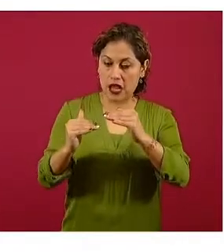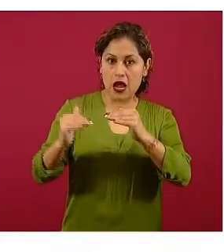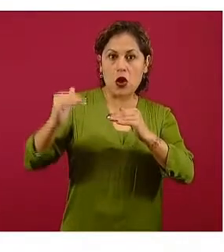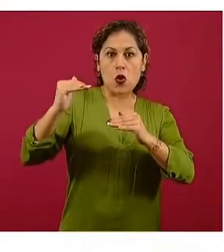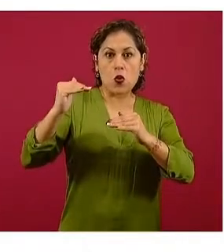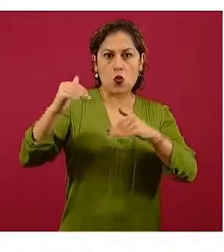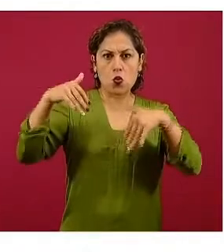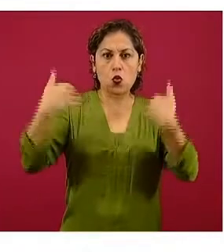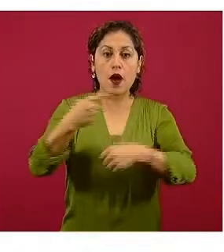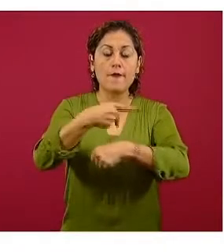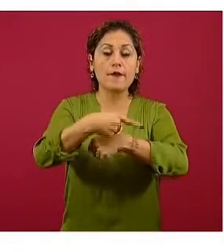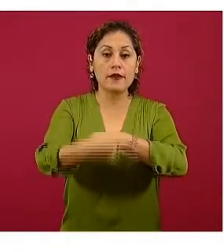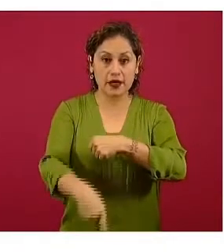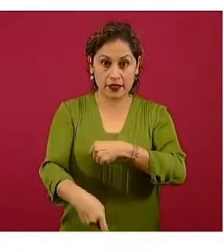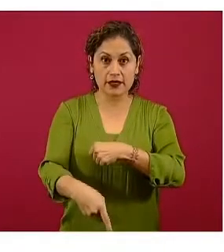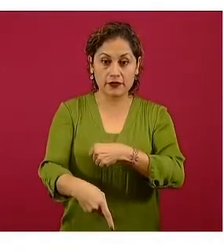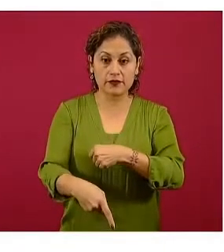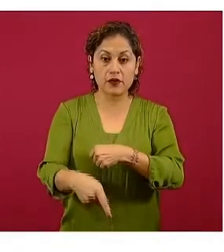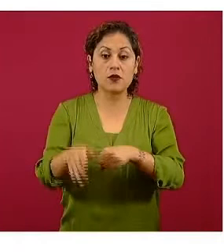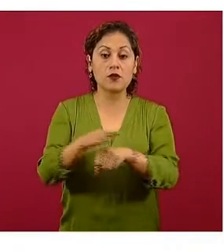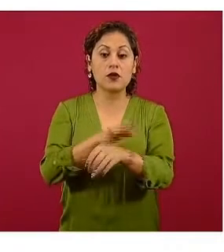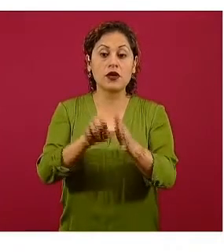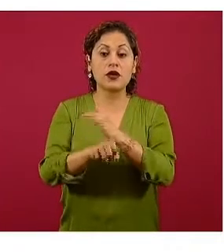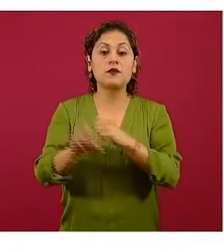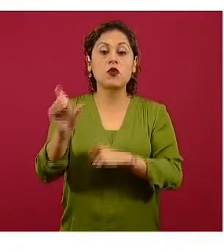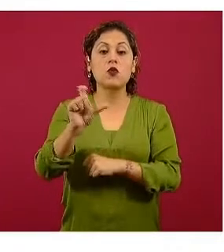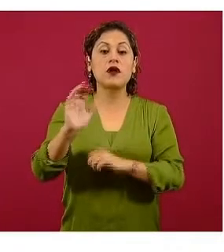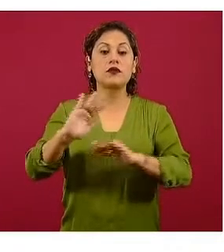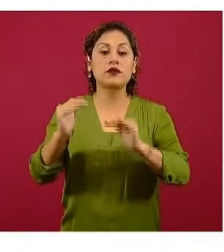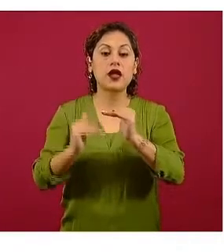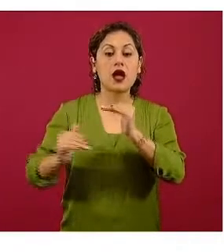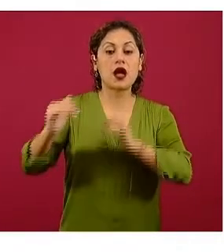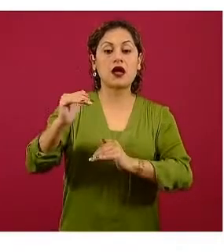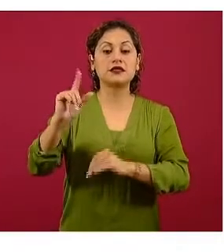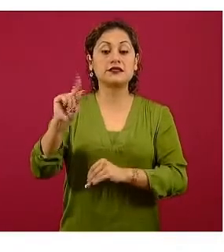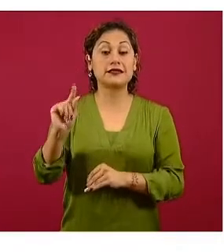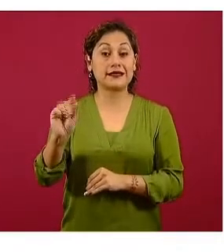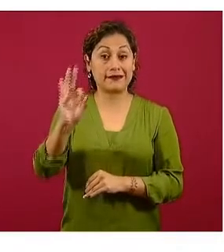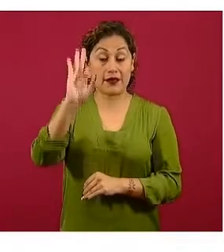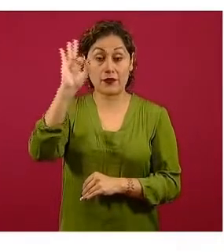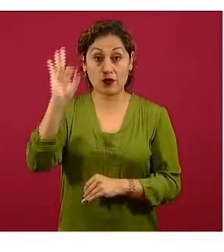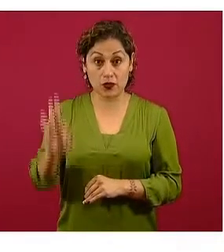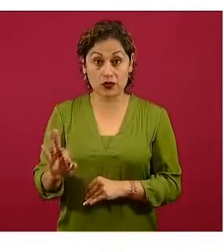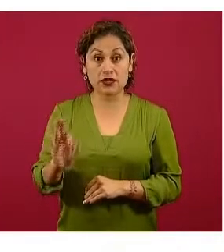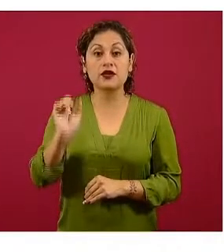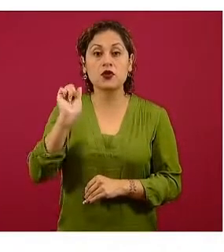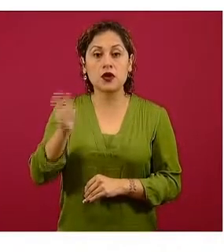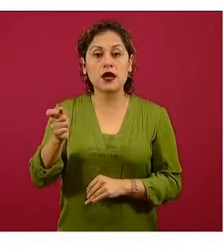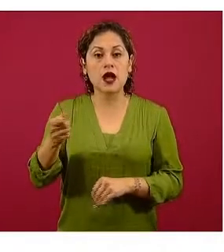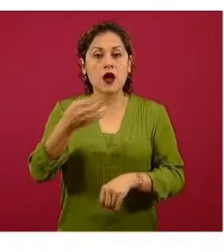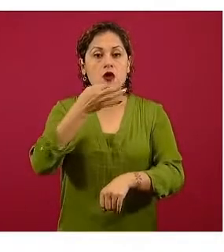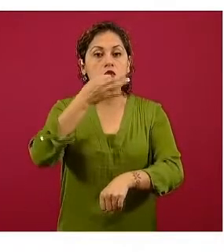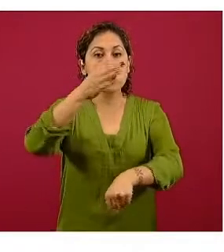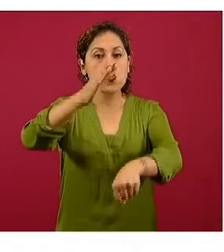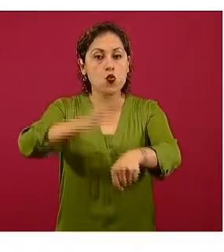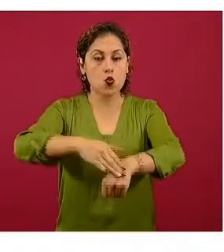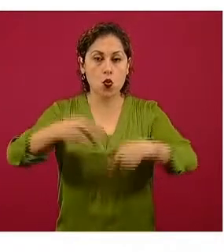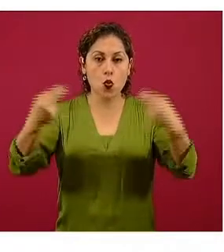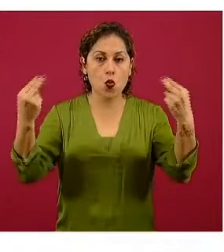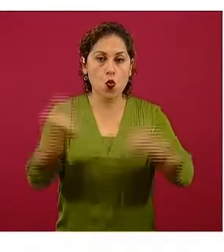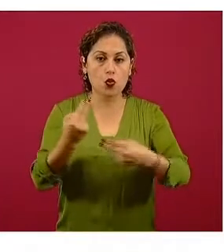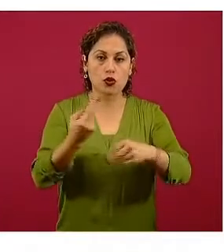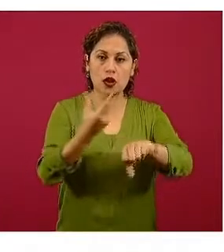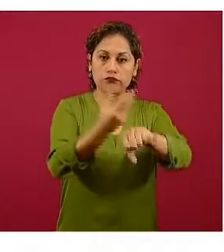de seguridad, en donde cuando se supera el 70%, los procesos de reconversión y expansión deben de